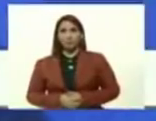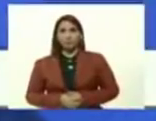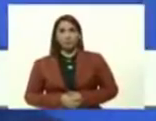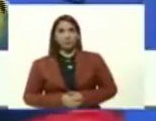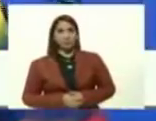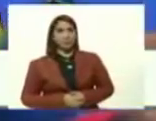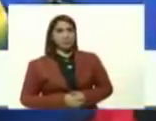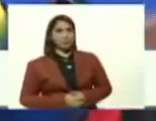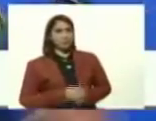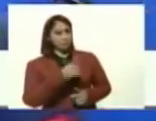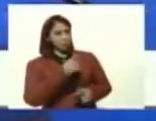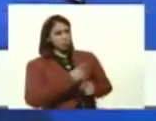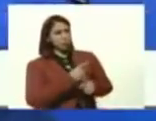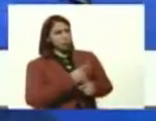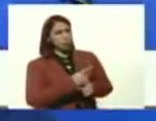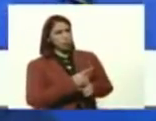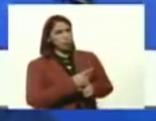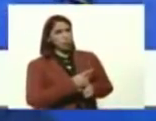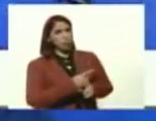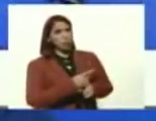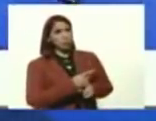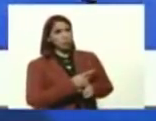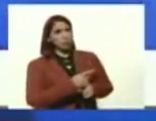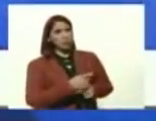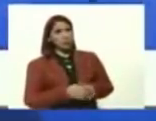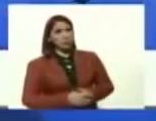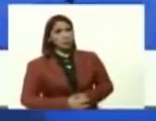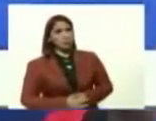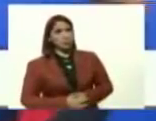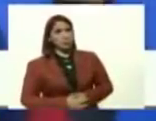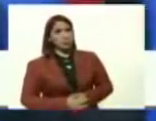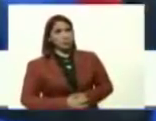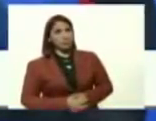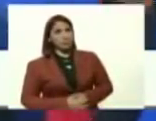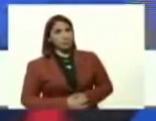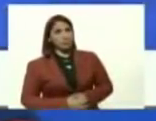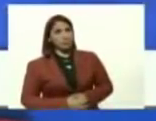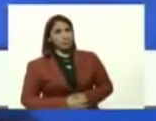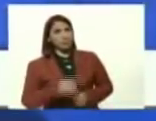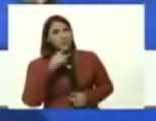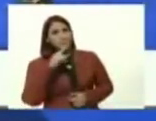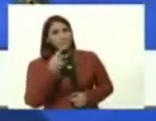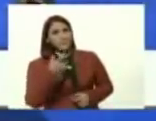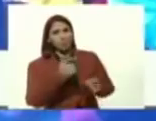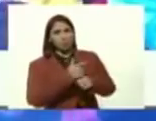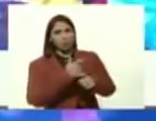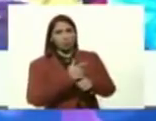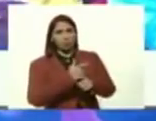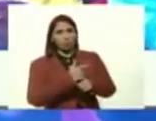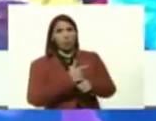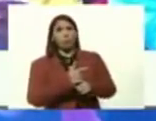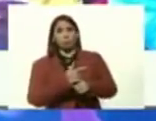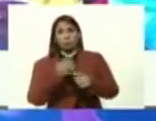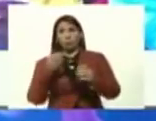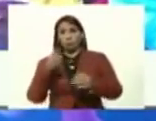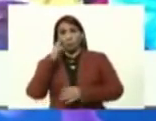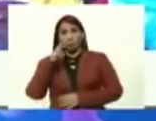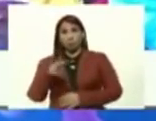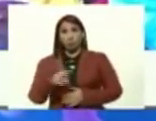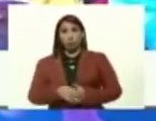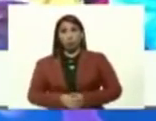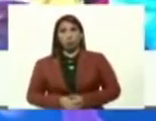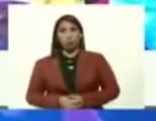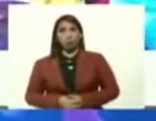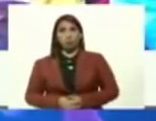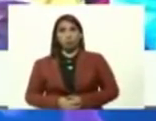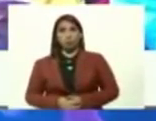La competencia la siguió en el día de la... El primero de agosto. En tiempo real. Nos levanta, bueno,